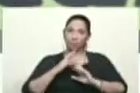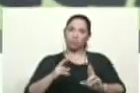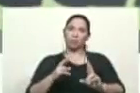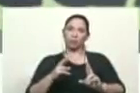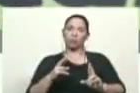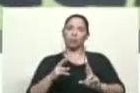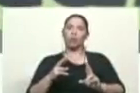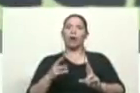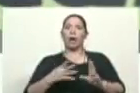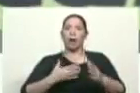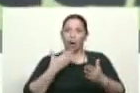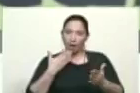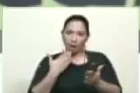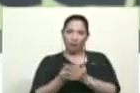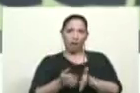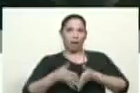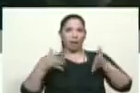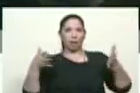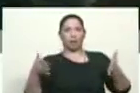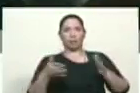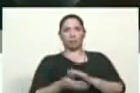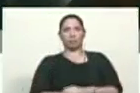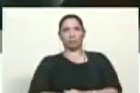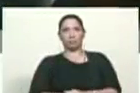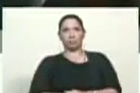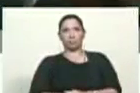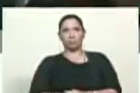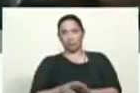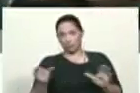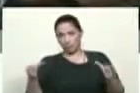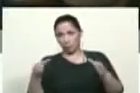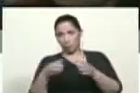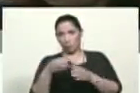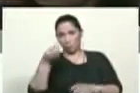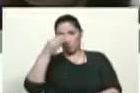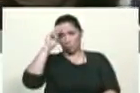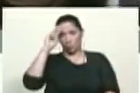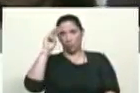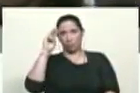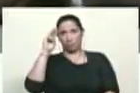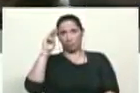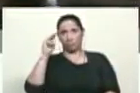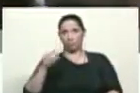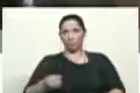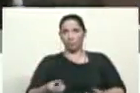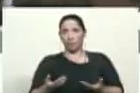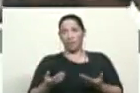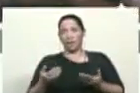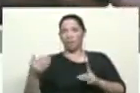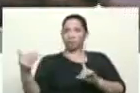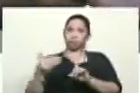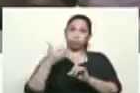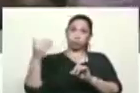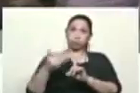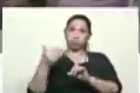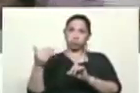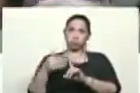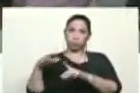agradecemos enormemente. Pero sobre todo allí, en esta reunión de La Habana, dada la arremetida del